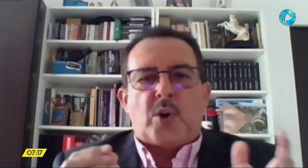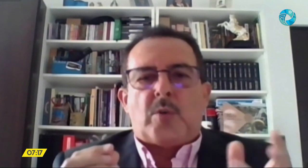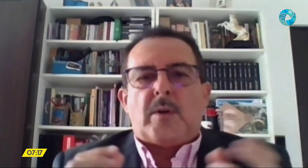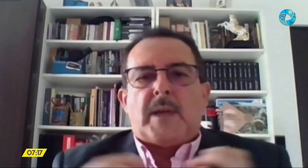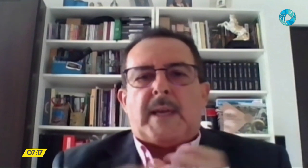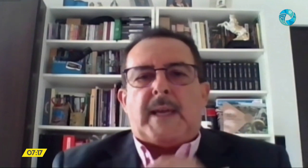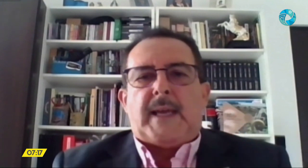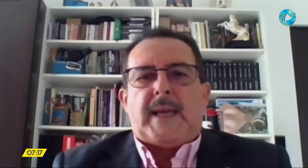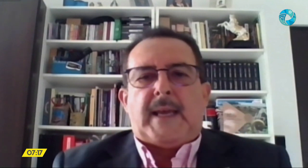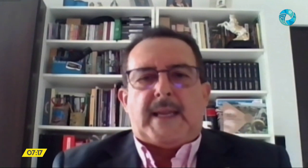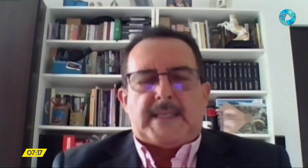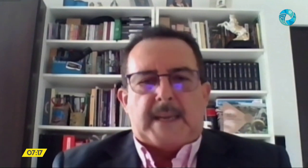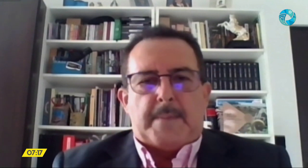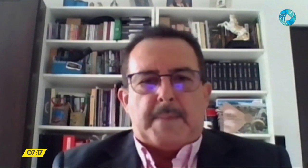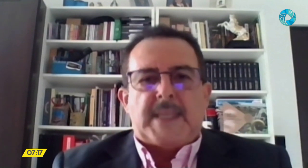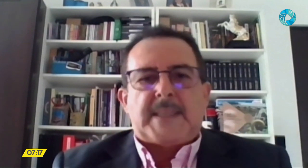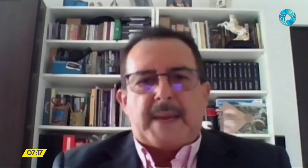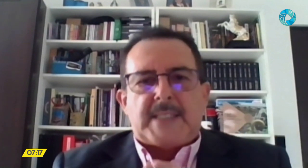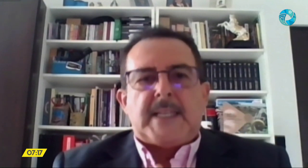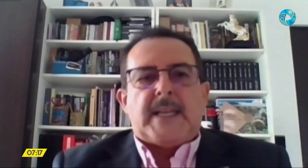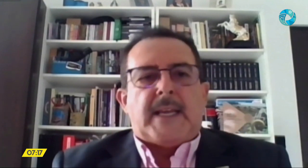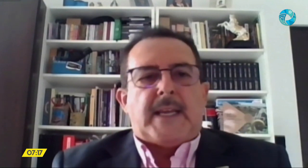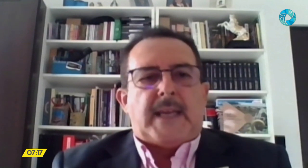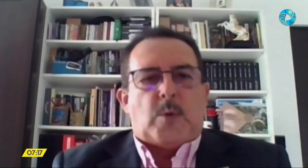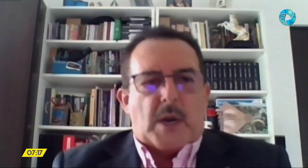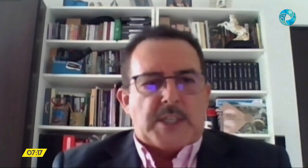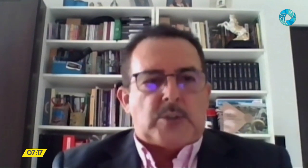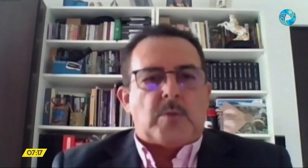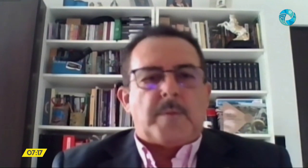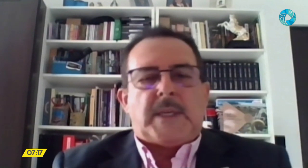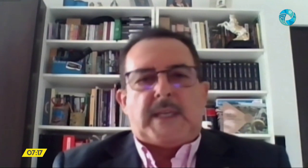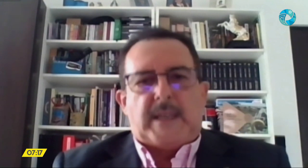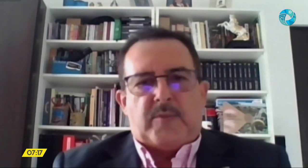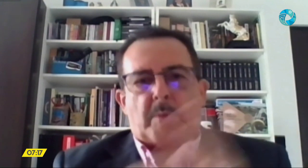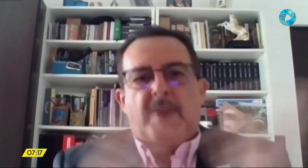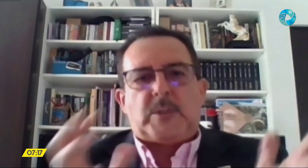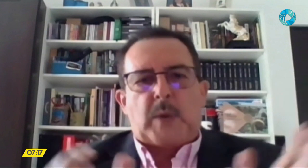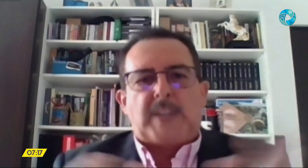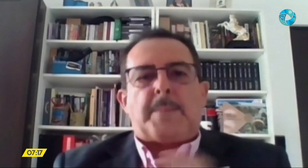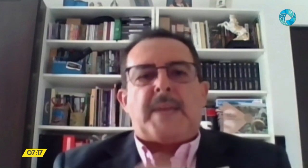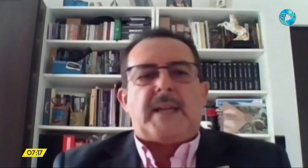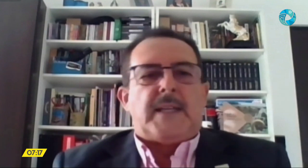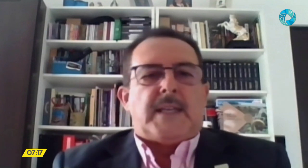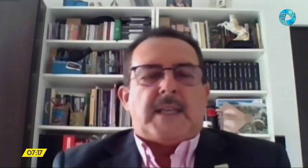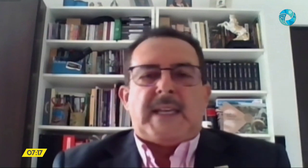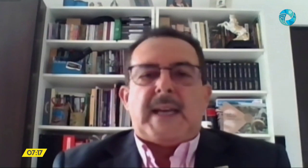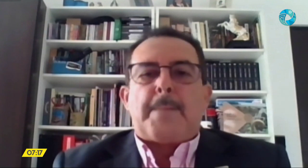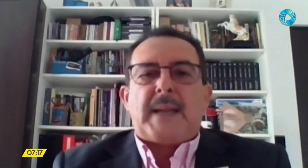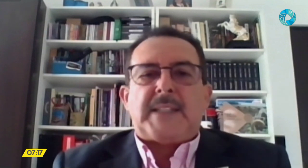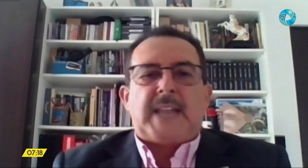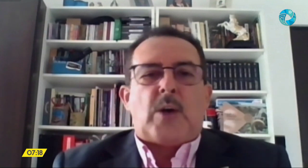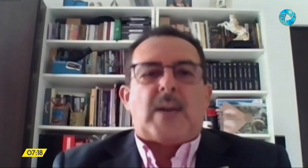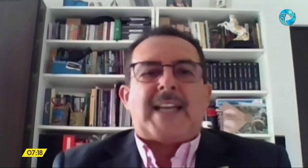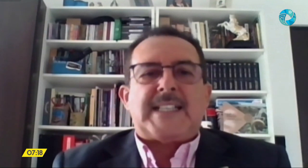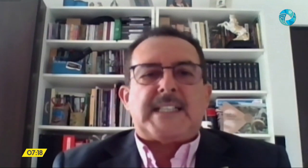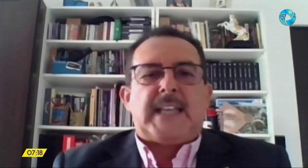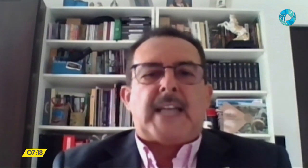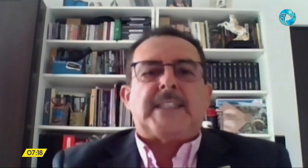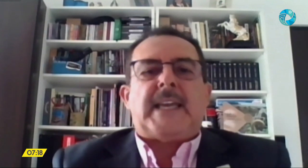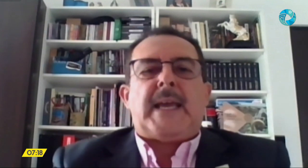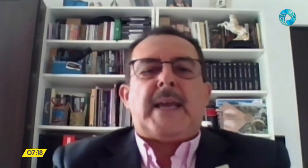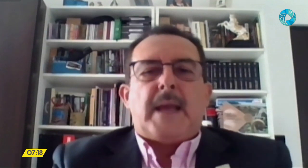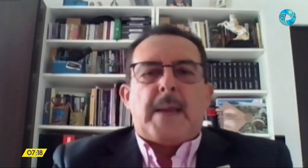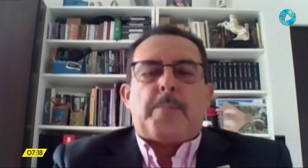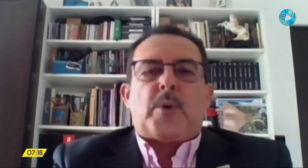foro este mes en Washington y en forma virtual también, y han planteado la necesidad